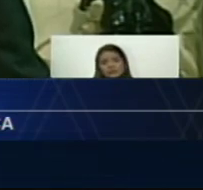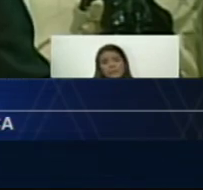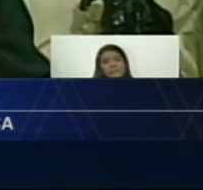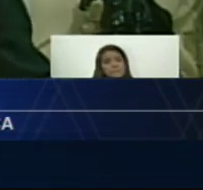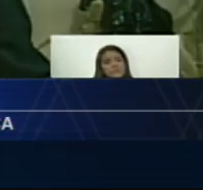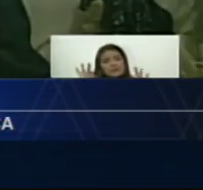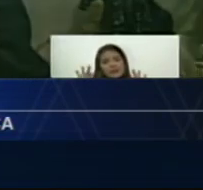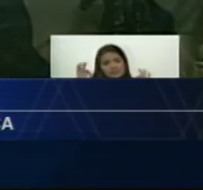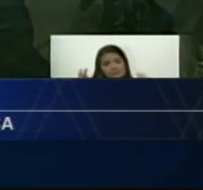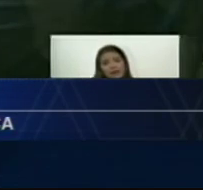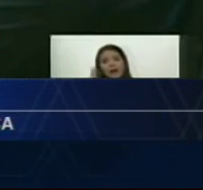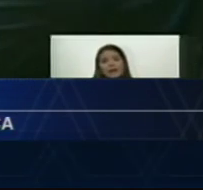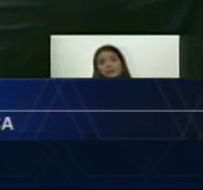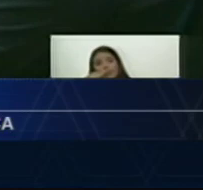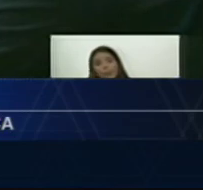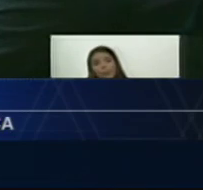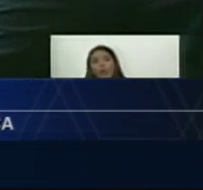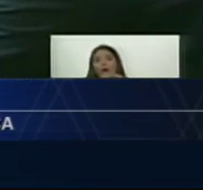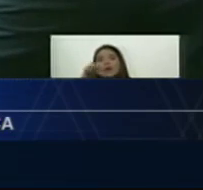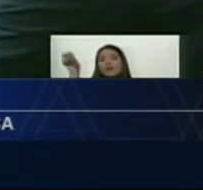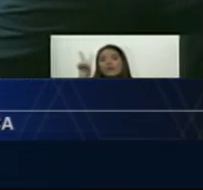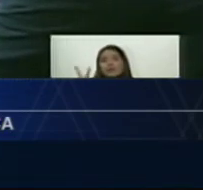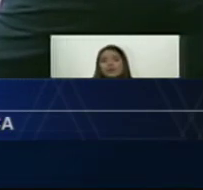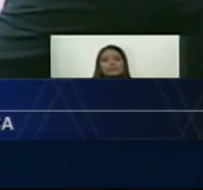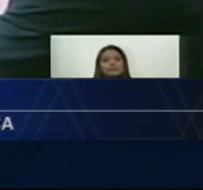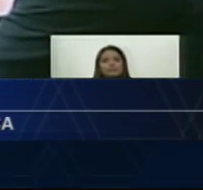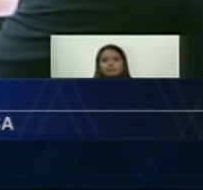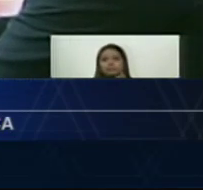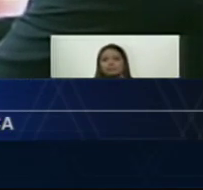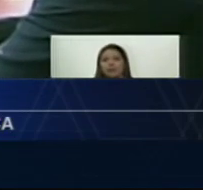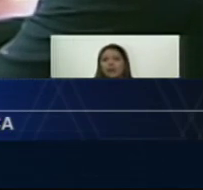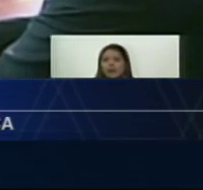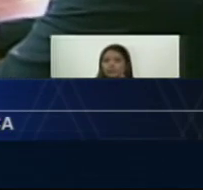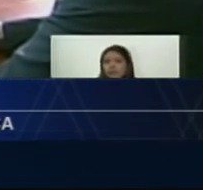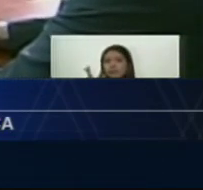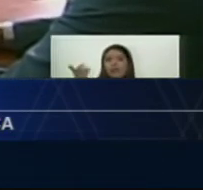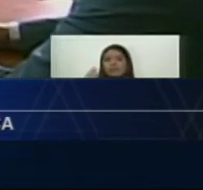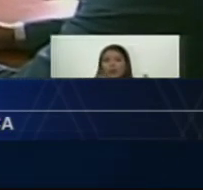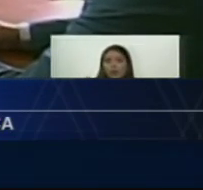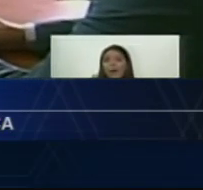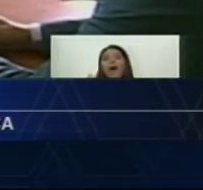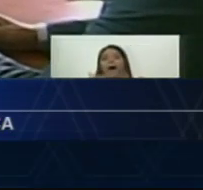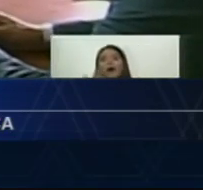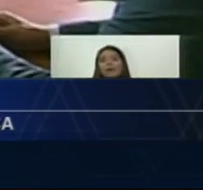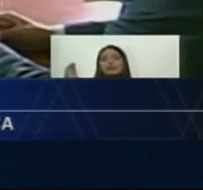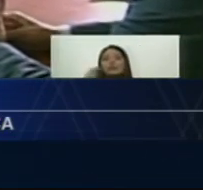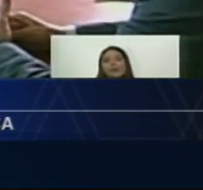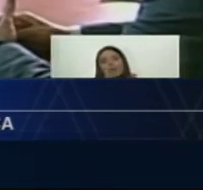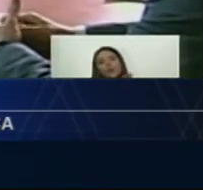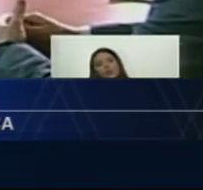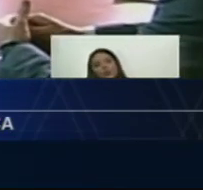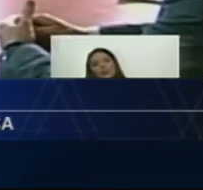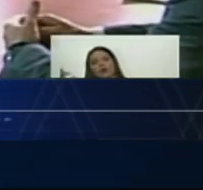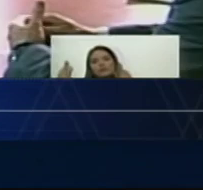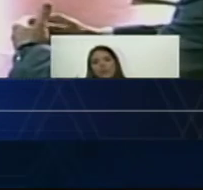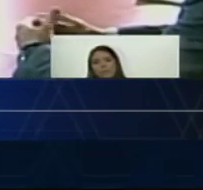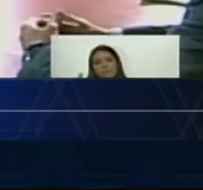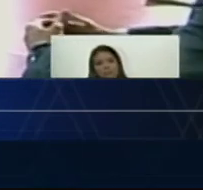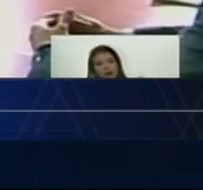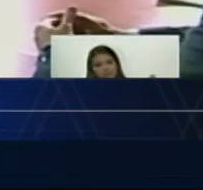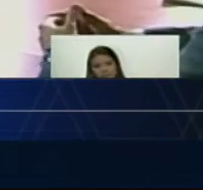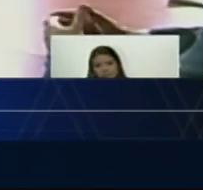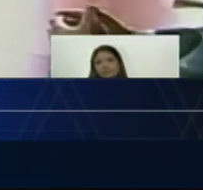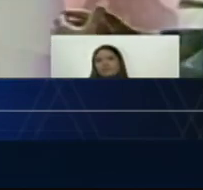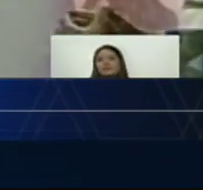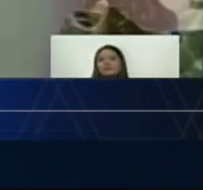que garanticen al pueblo venezolano la sostenibilidad de la economía hasta restablecer satisfactoriamente tal anormalidad e impedir